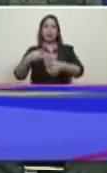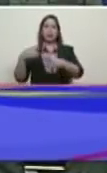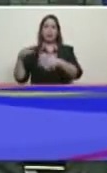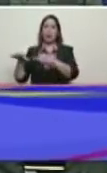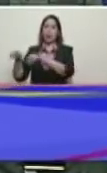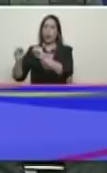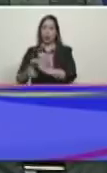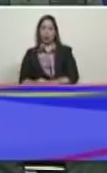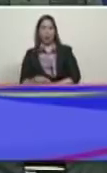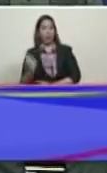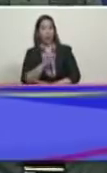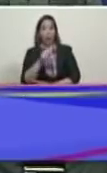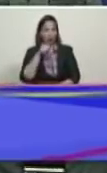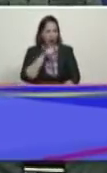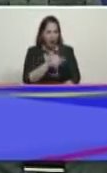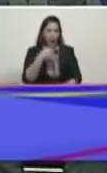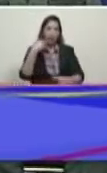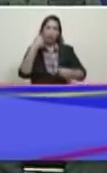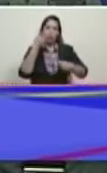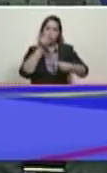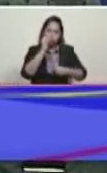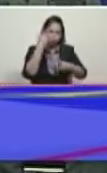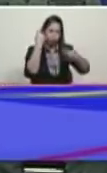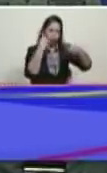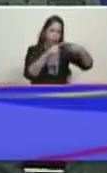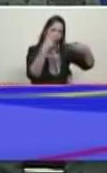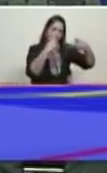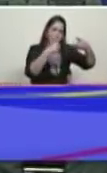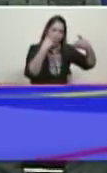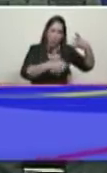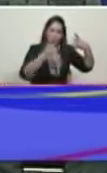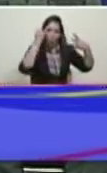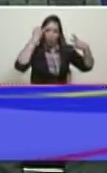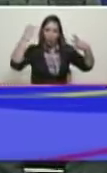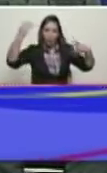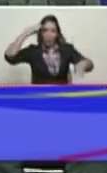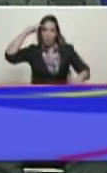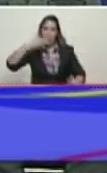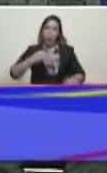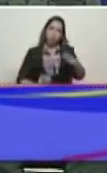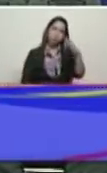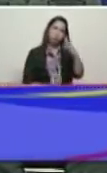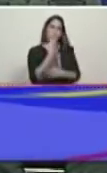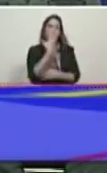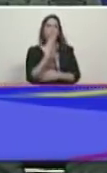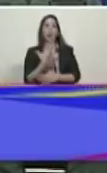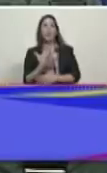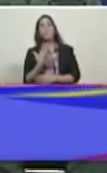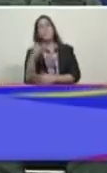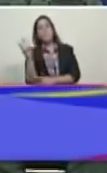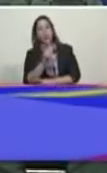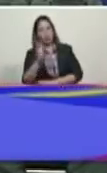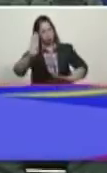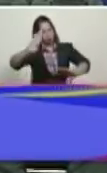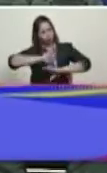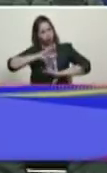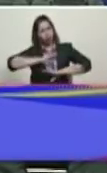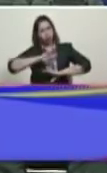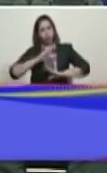un concepto, es una doctrina, es una ideología militar surgida de Venezuela, de nuestras